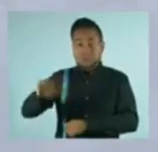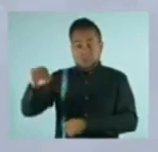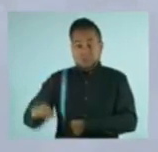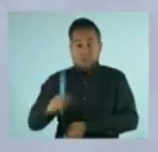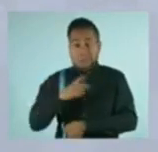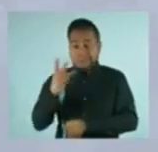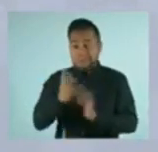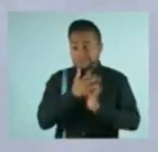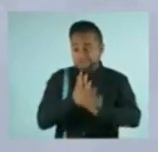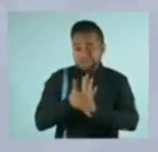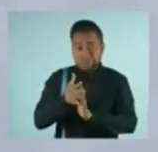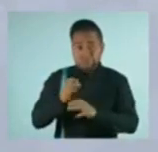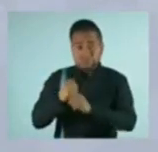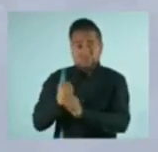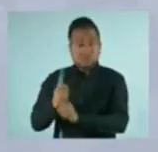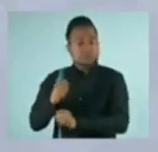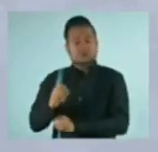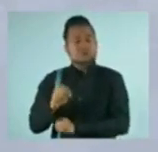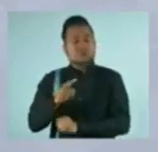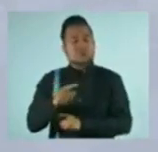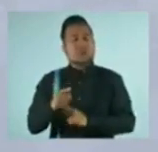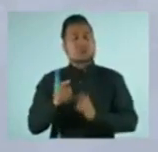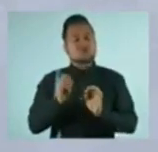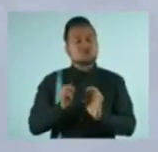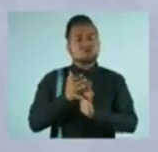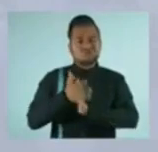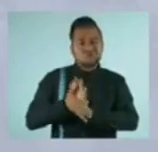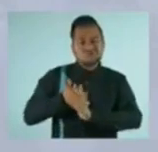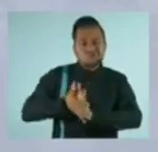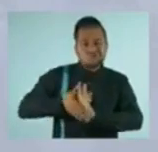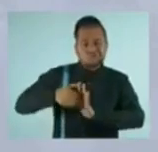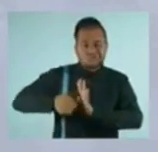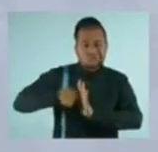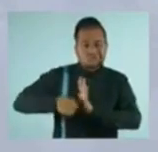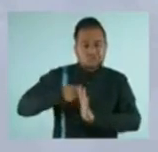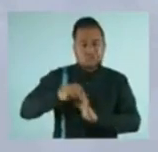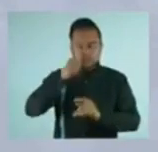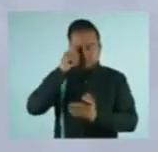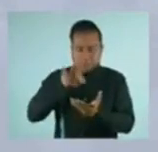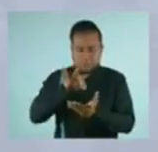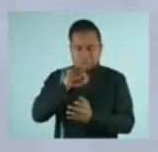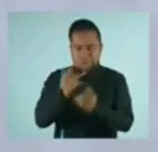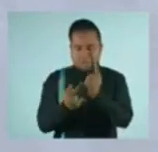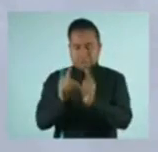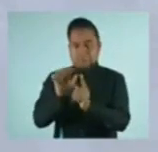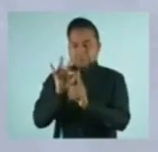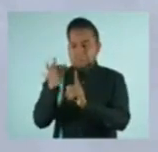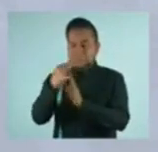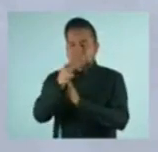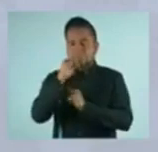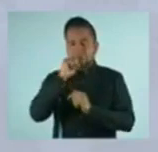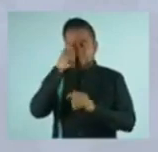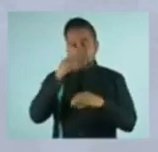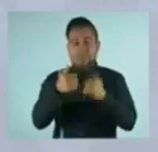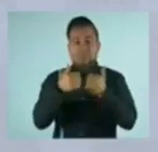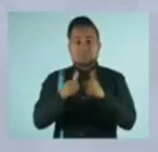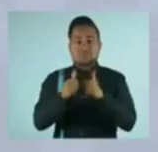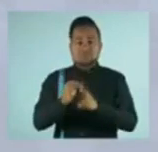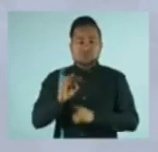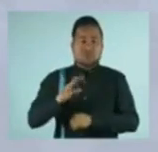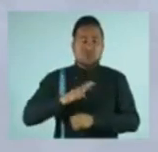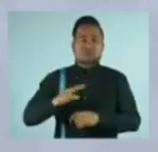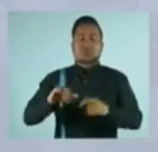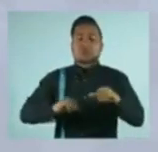tres molinos de trigo. Esto quiere decir que la actividad del cultivo de trigo y además de la elaboración del pan fue una